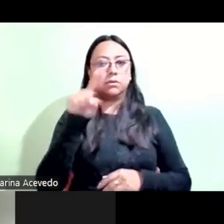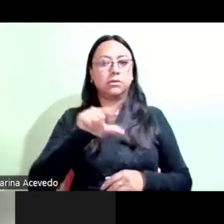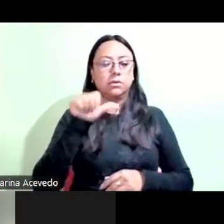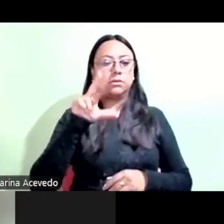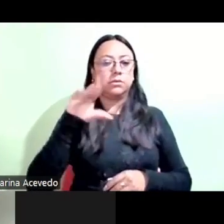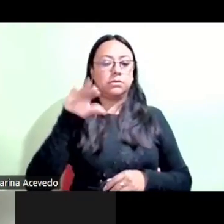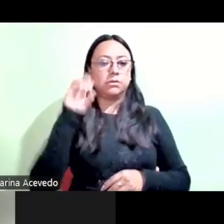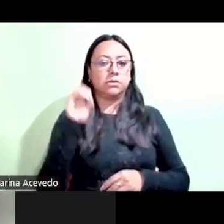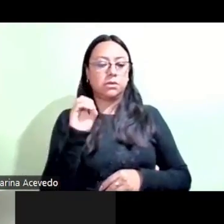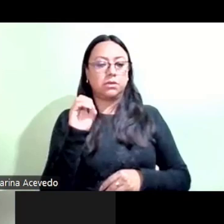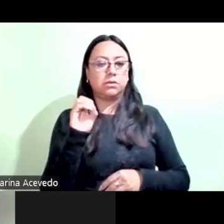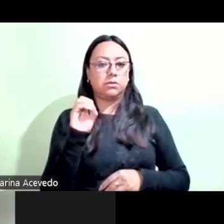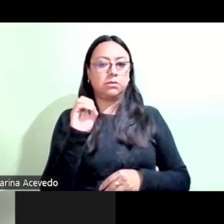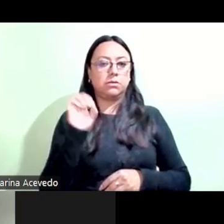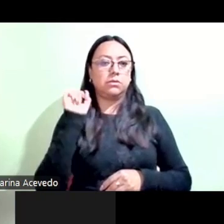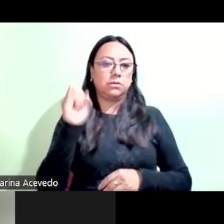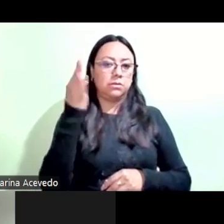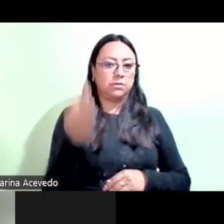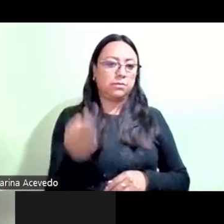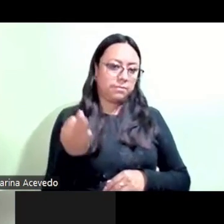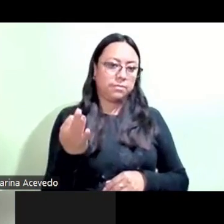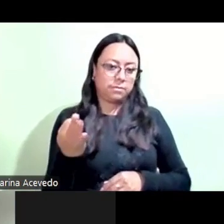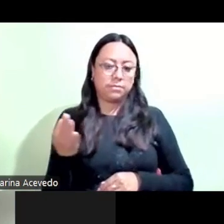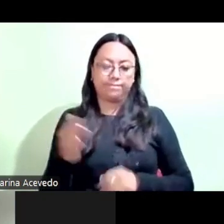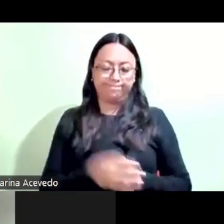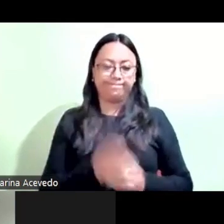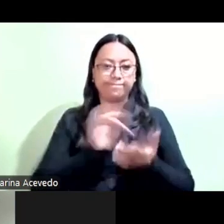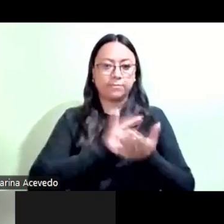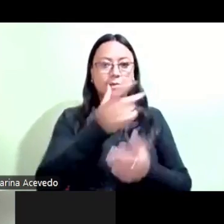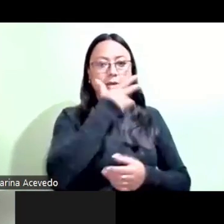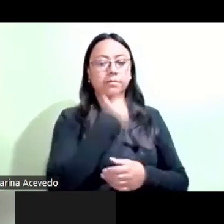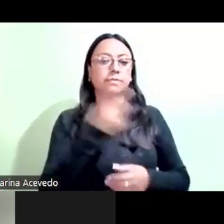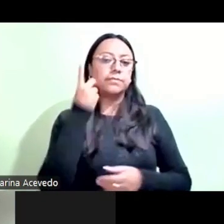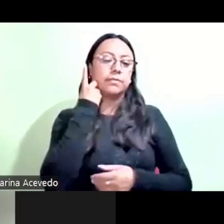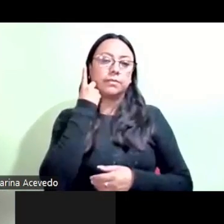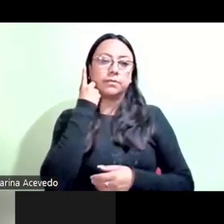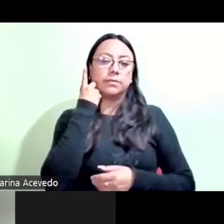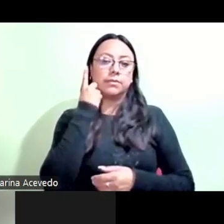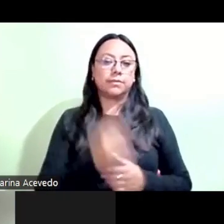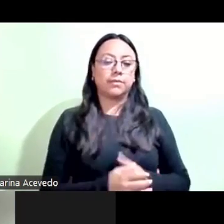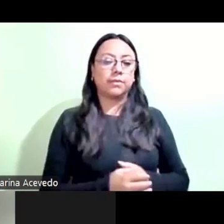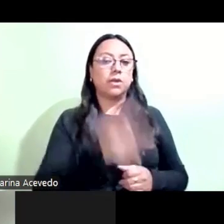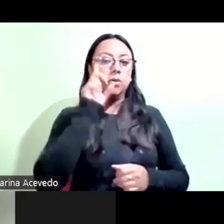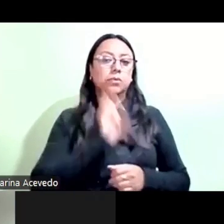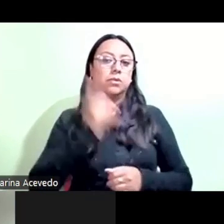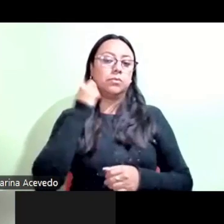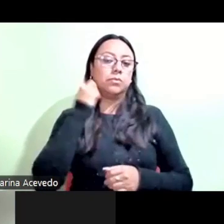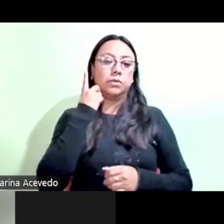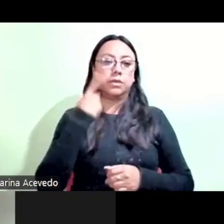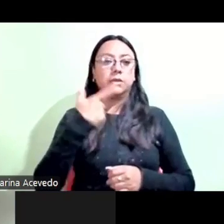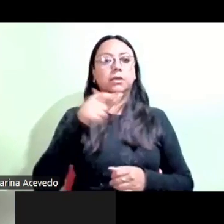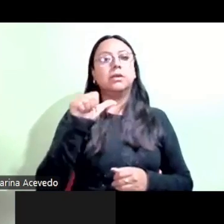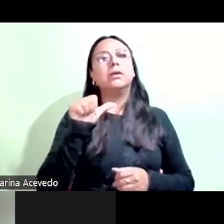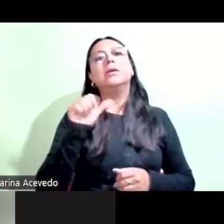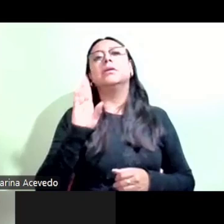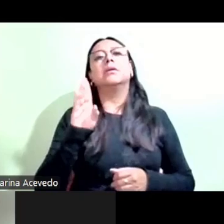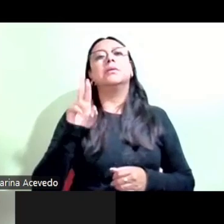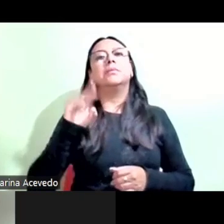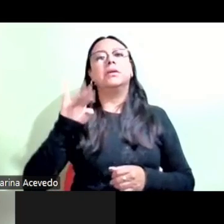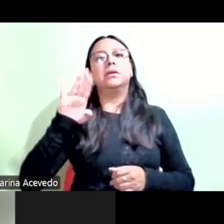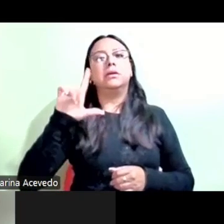Sí, Nazario Norberto, a favor. Gracias, diputado. Diputada María Gabriela Salido Magos.